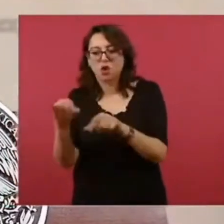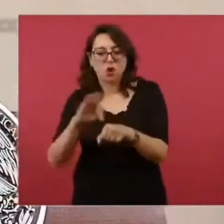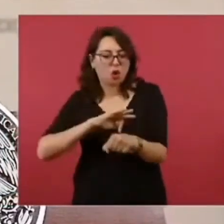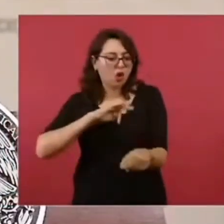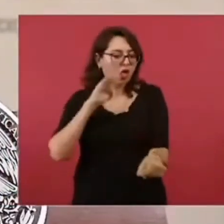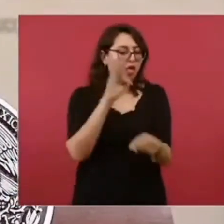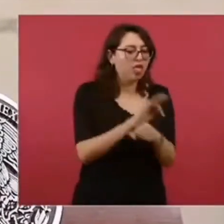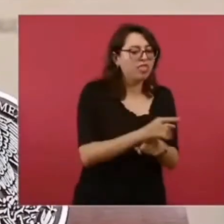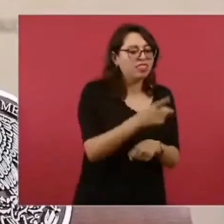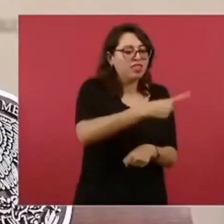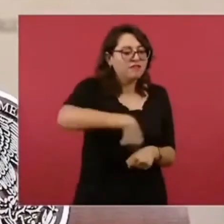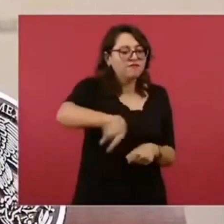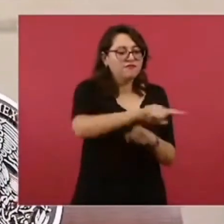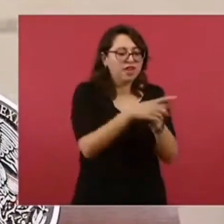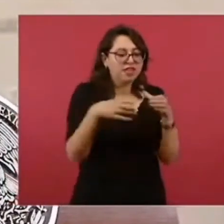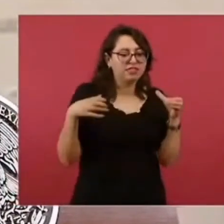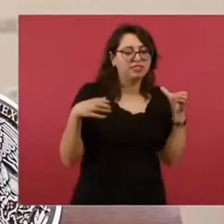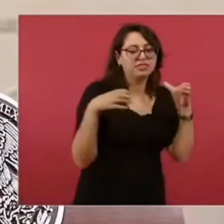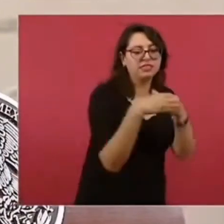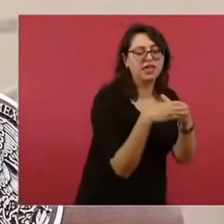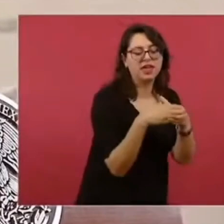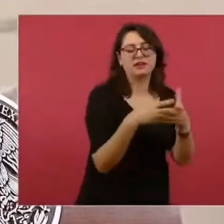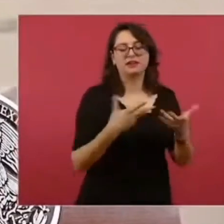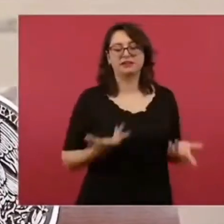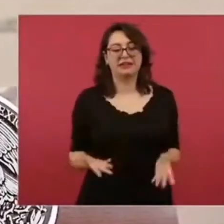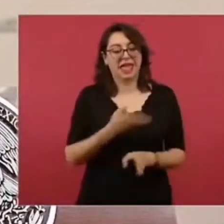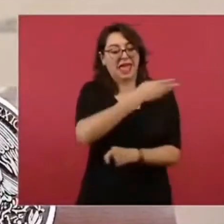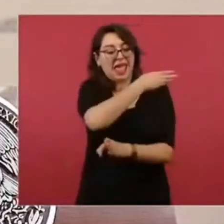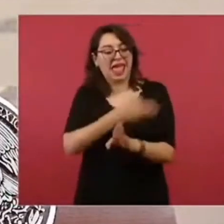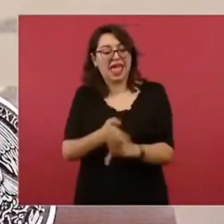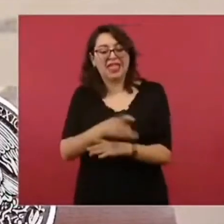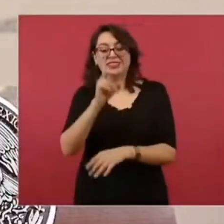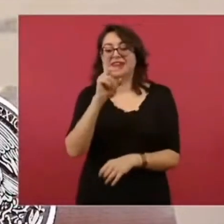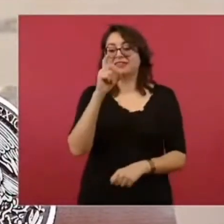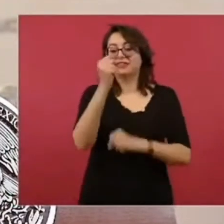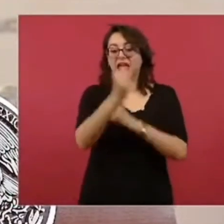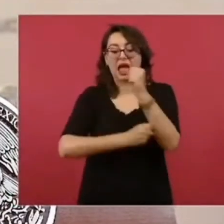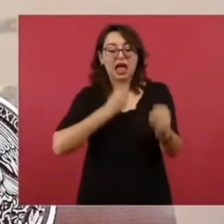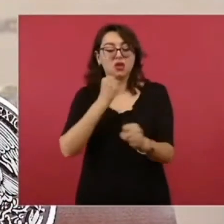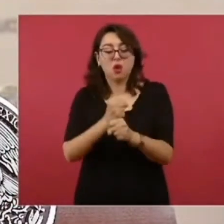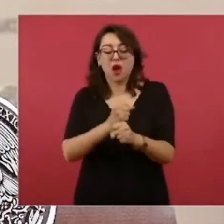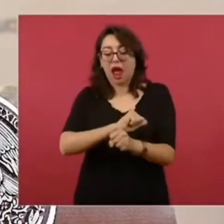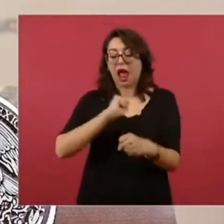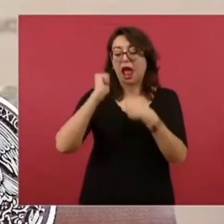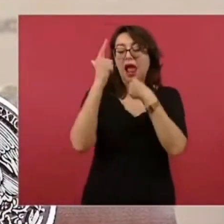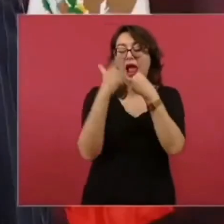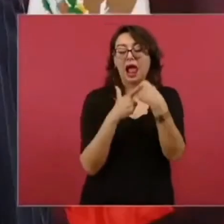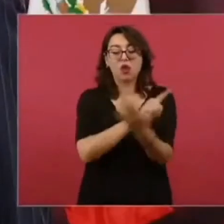que hayan hecho en beneficio de México, en beneficio del pueblo.